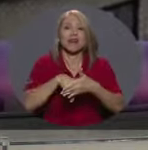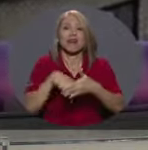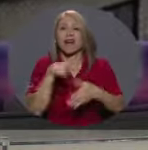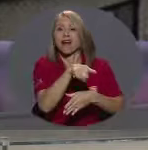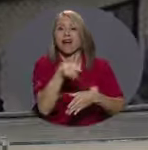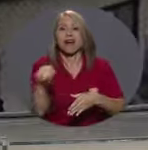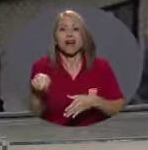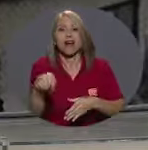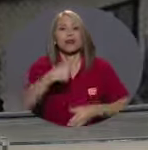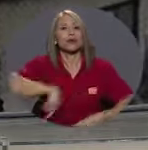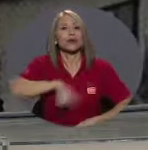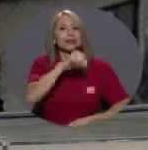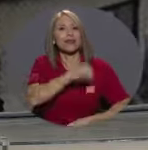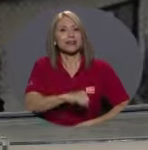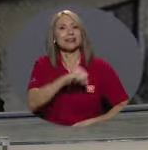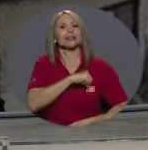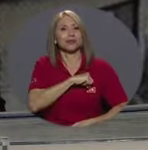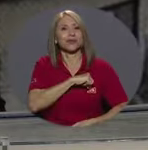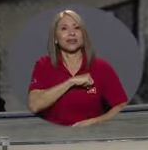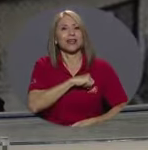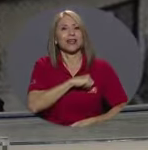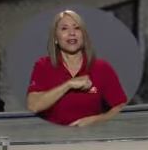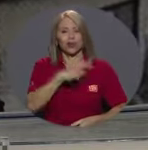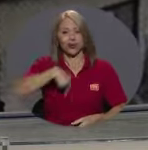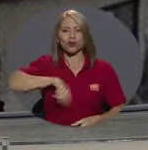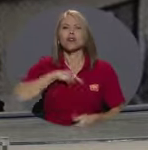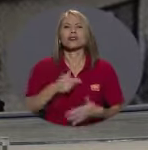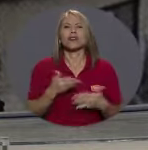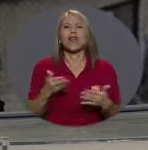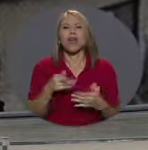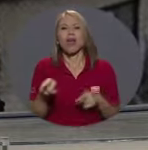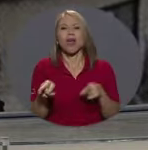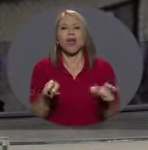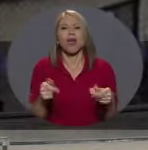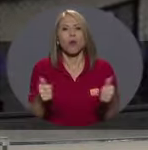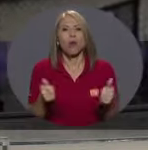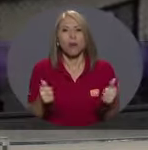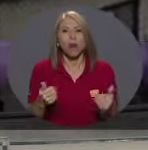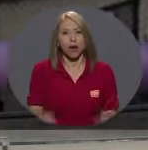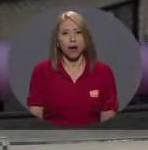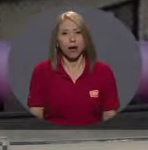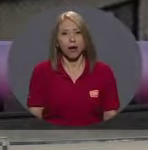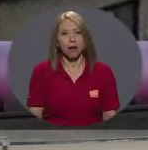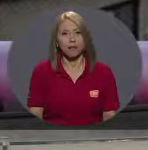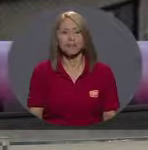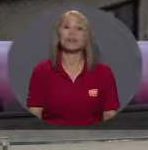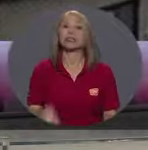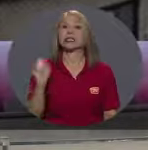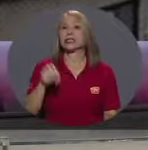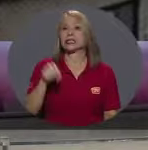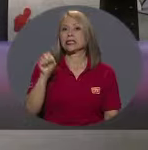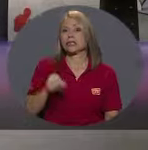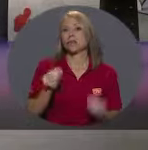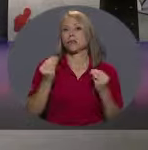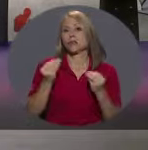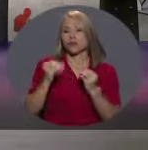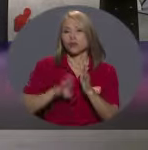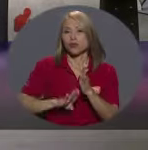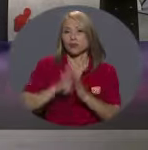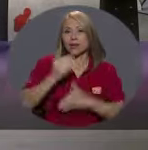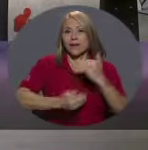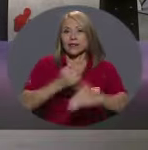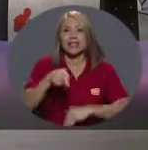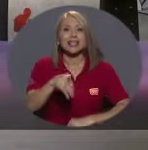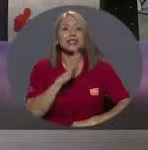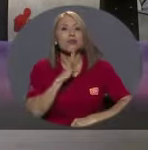nosotros y en nuestra actitud, como decía Joana, de qué lado estamos, ¿verdad?, al respecto. Sí, hay mucho que avanzar en el país en